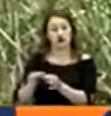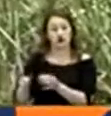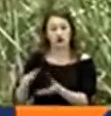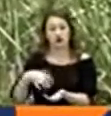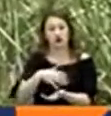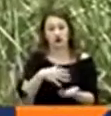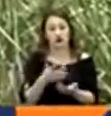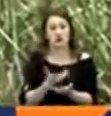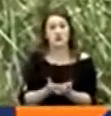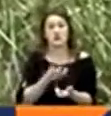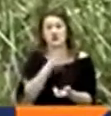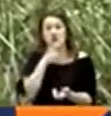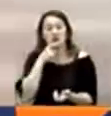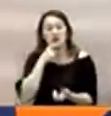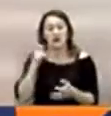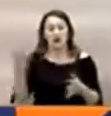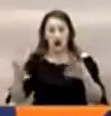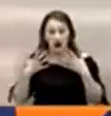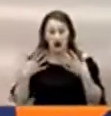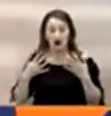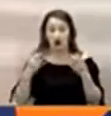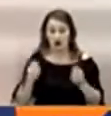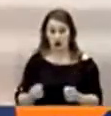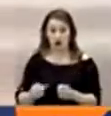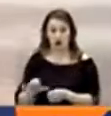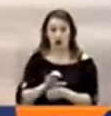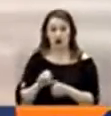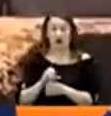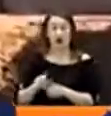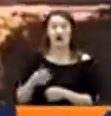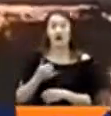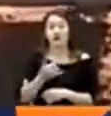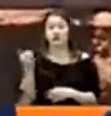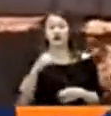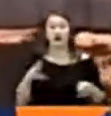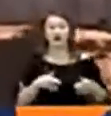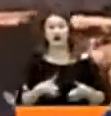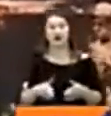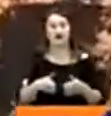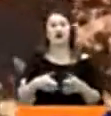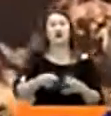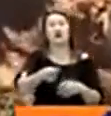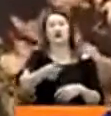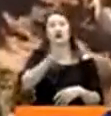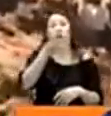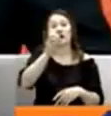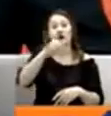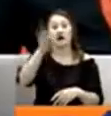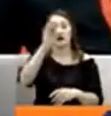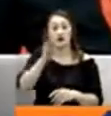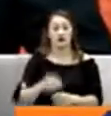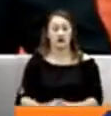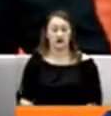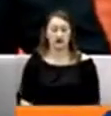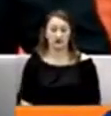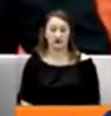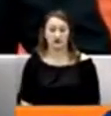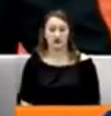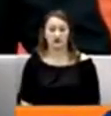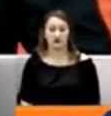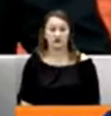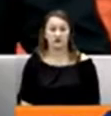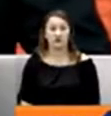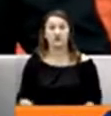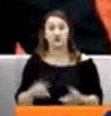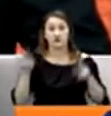sufriendo por sequía y la ola de calor. Ciudades ribereñas soportan temperaturas de hasta 40 grados centígrados. A propósito de